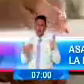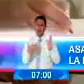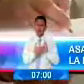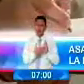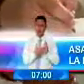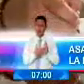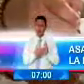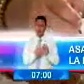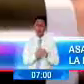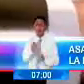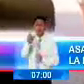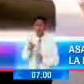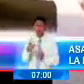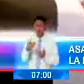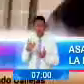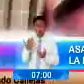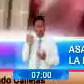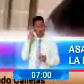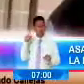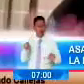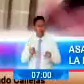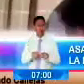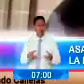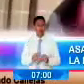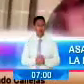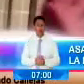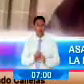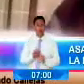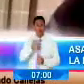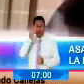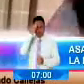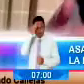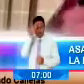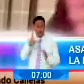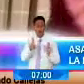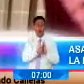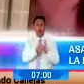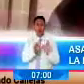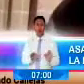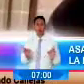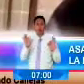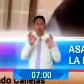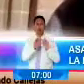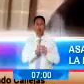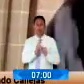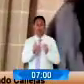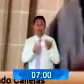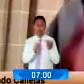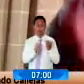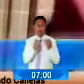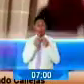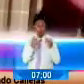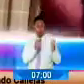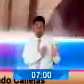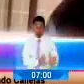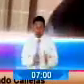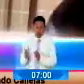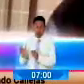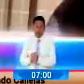fueron rechazadas por quienes apoyaron la iniciativa. Sabemos que es una ley importante, que pone orden a las finanzas públicas,